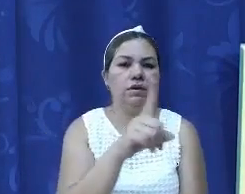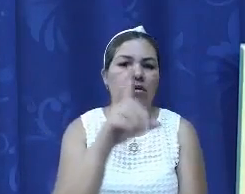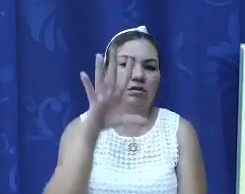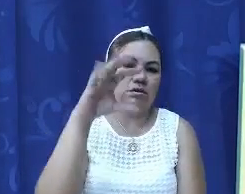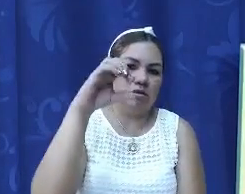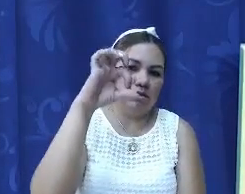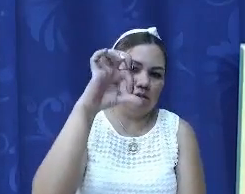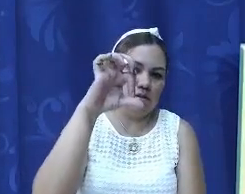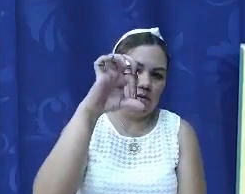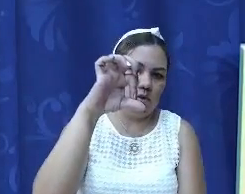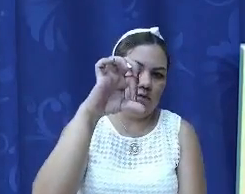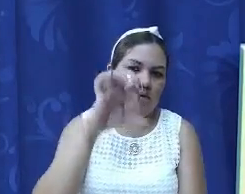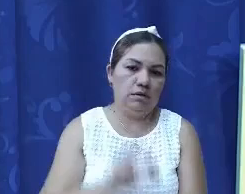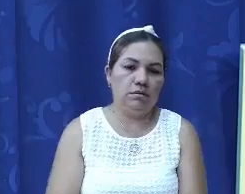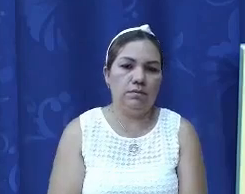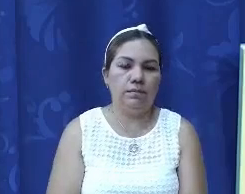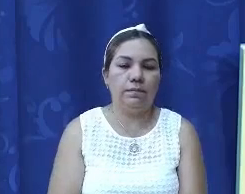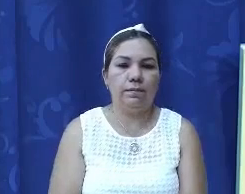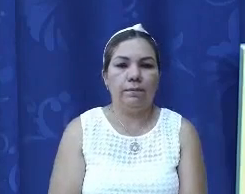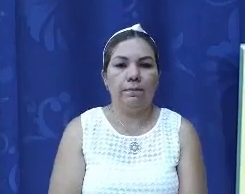Isaías 59:19.